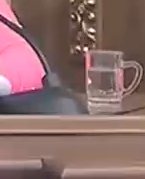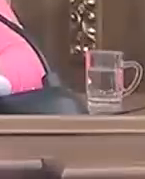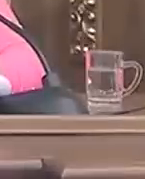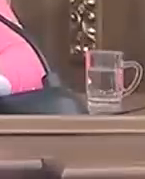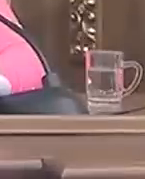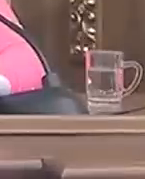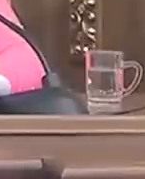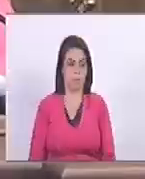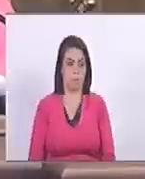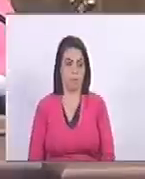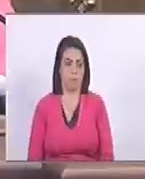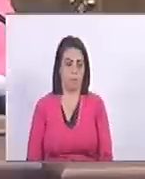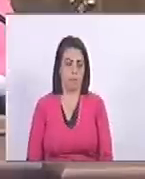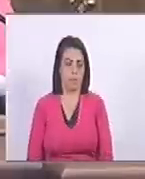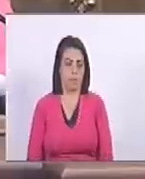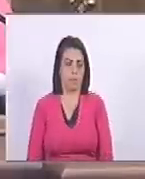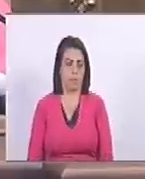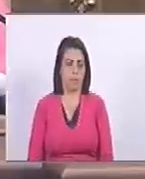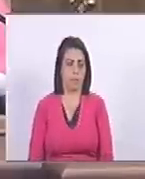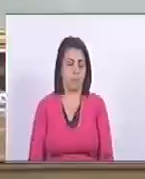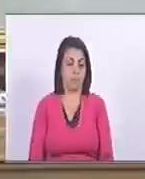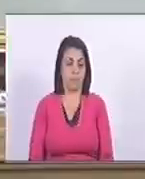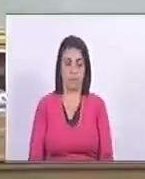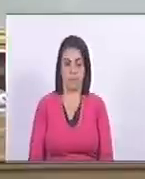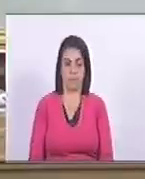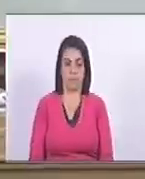y Municipios. Es todo, ciudadano presidente.